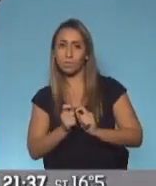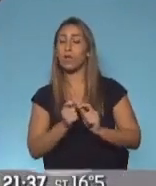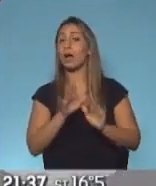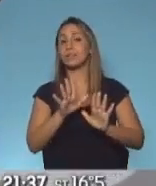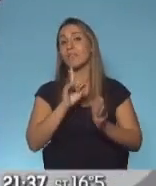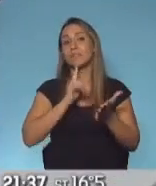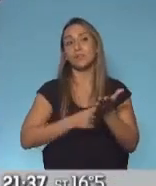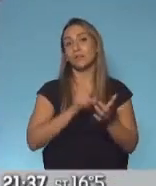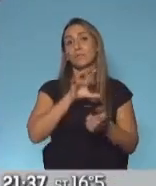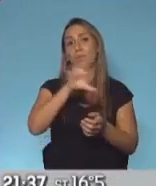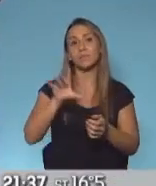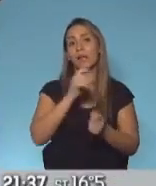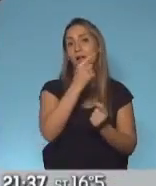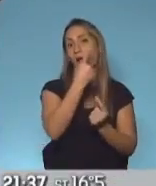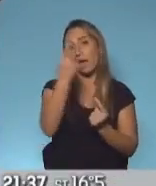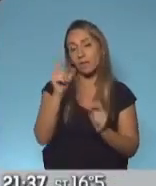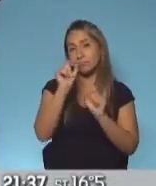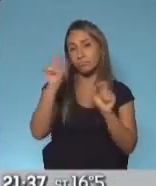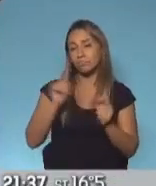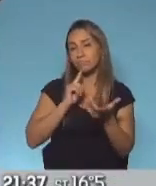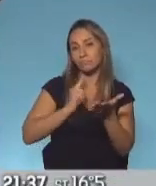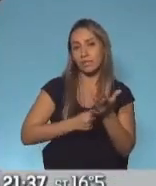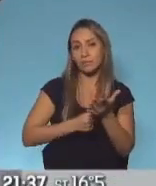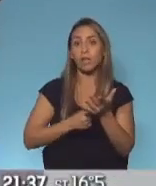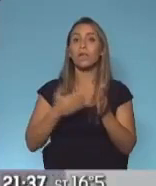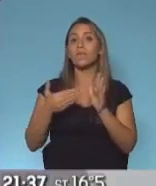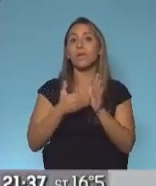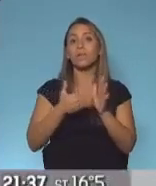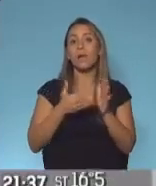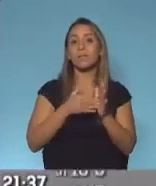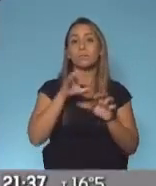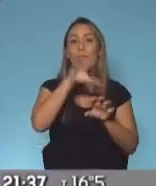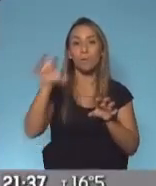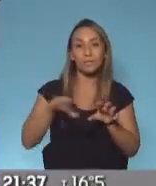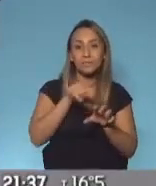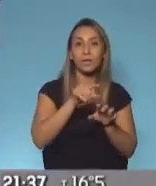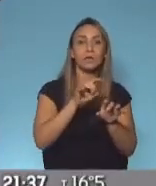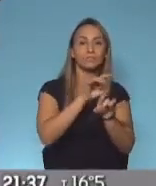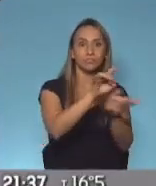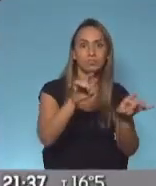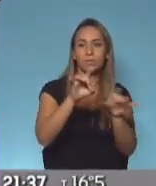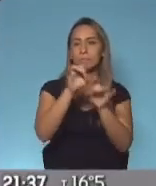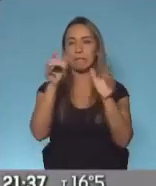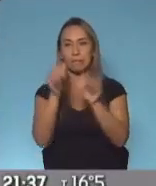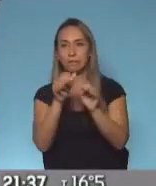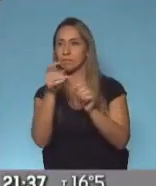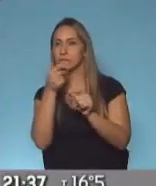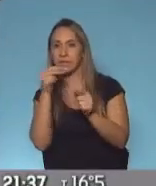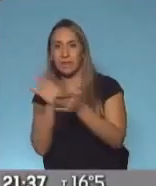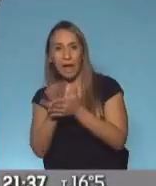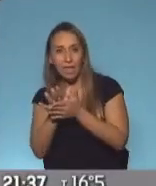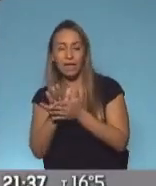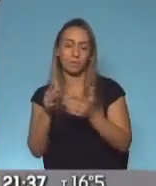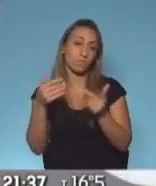cada provincia, de acuerdo a la realidad de circulación viral de cada provincia. Les contamos un poco, junto al Ministro de Economía